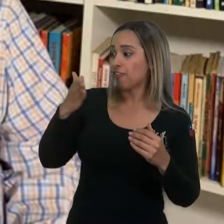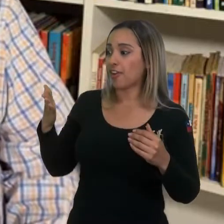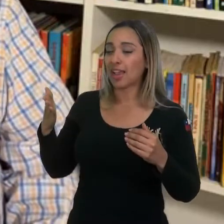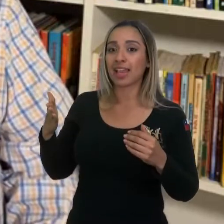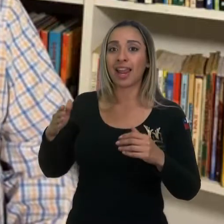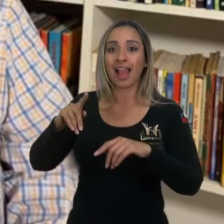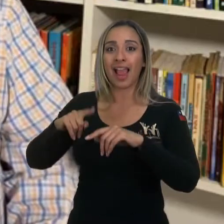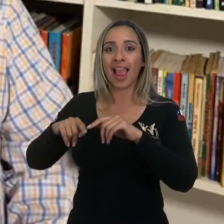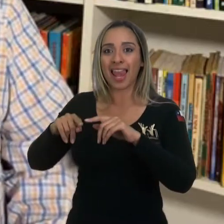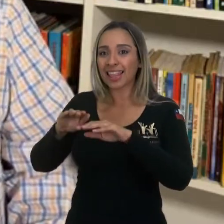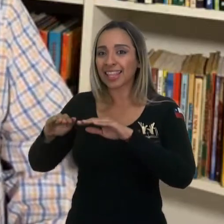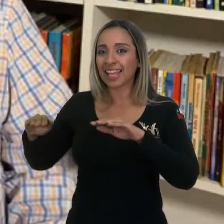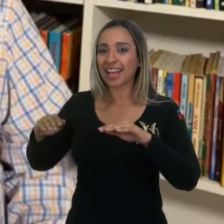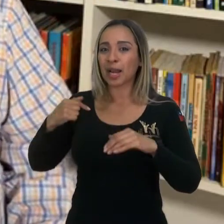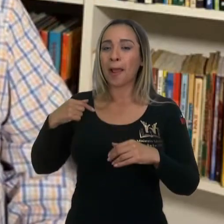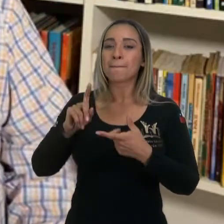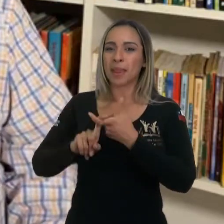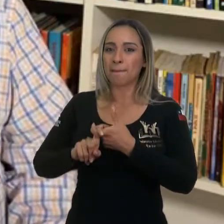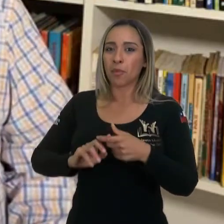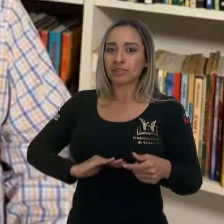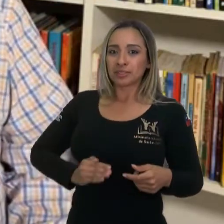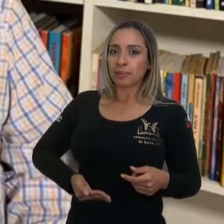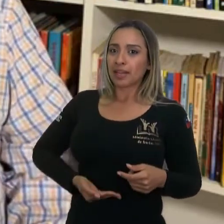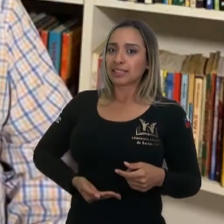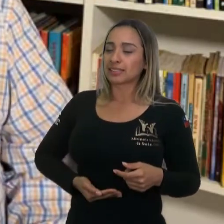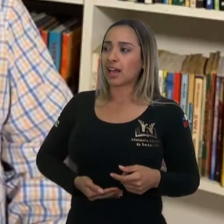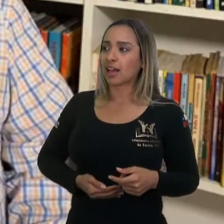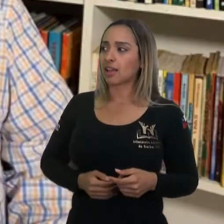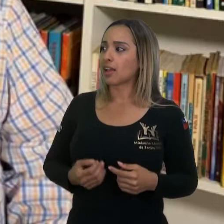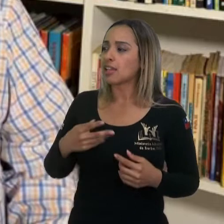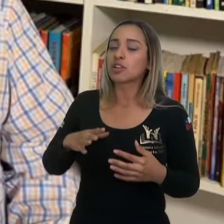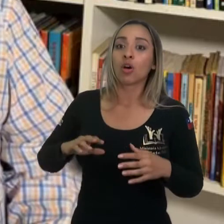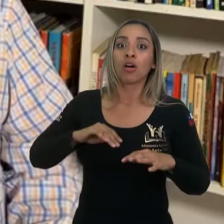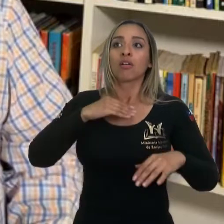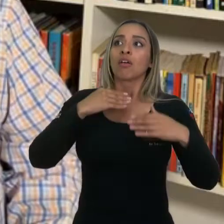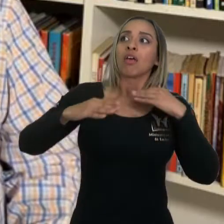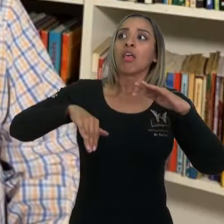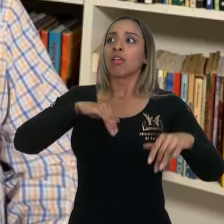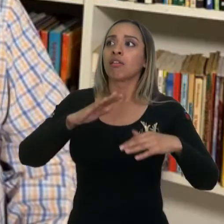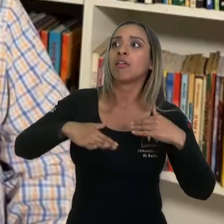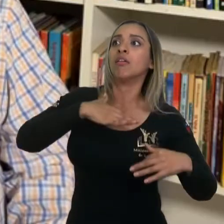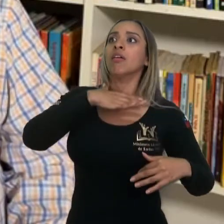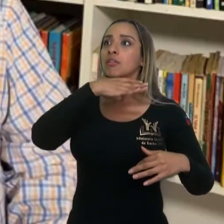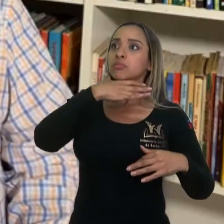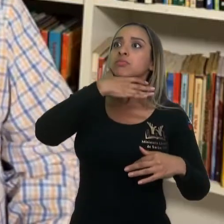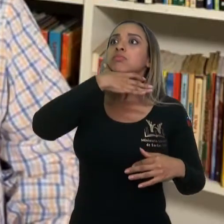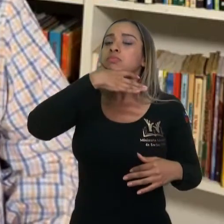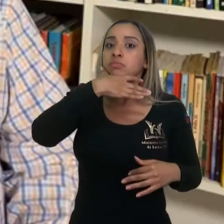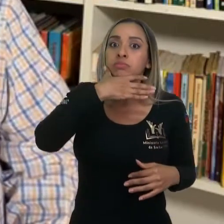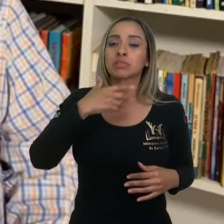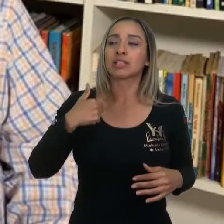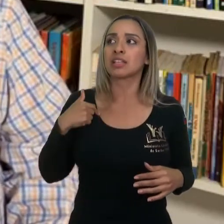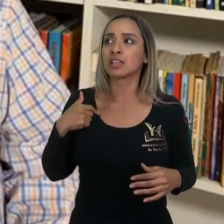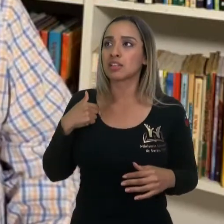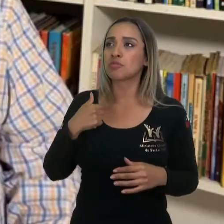a mi primer hijo. Yo vi la muerte cara a cara. Tragué agua. Me estaba hundiendo. Y en mi